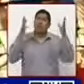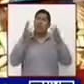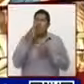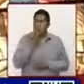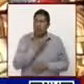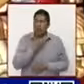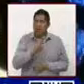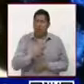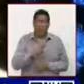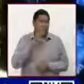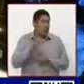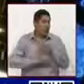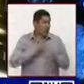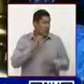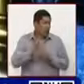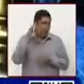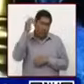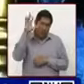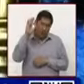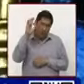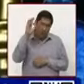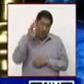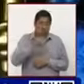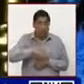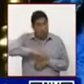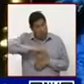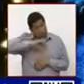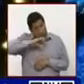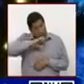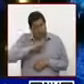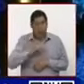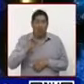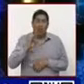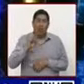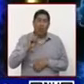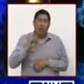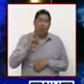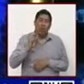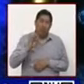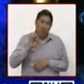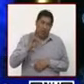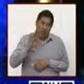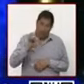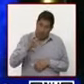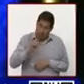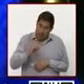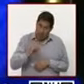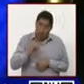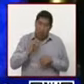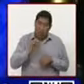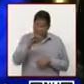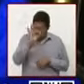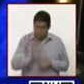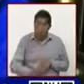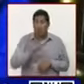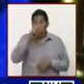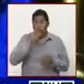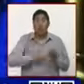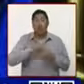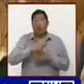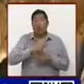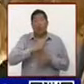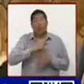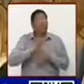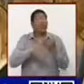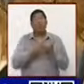religiosas. En el siglo VII, el Papa Bonifacio IV designó el 1 de noviembre como el Día de Todos